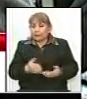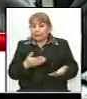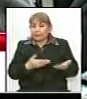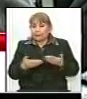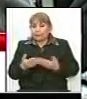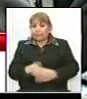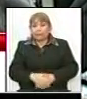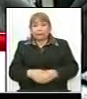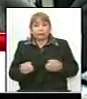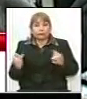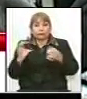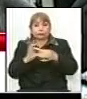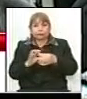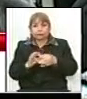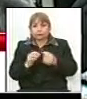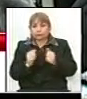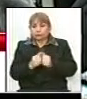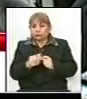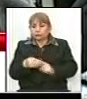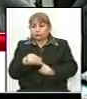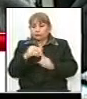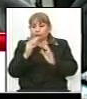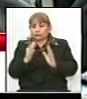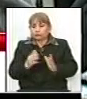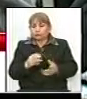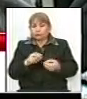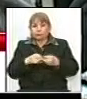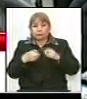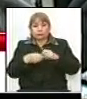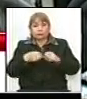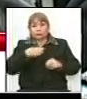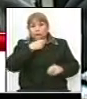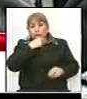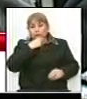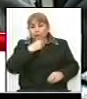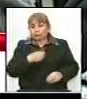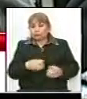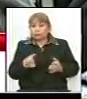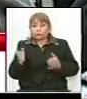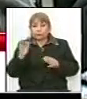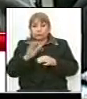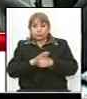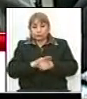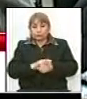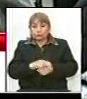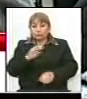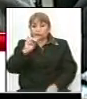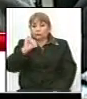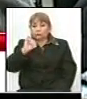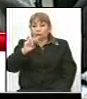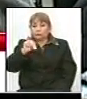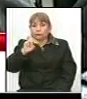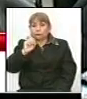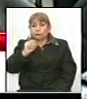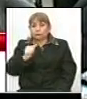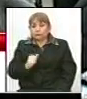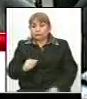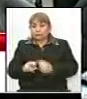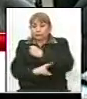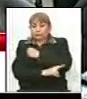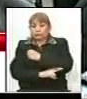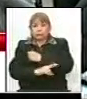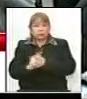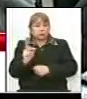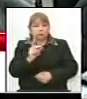geriatría, unidades especializadas de atención de problemática de adulto mayor. Y a nivel de MINSA nacional, no